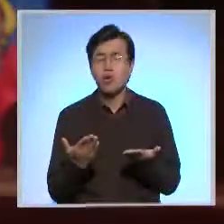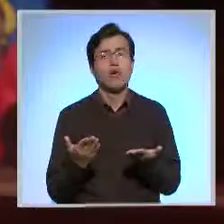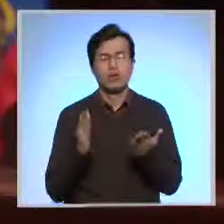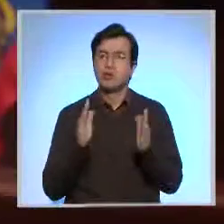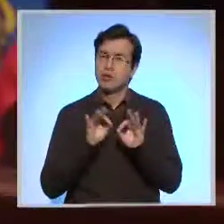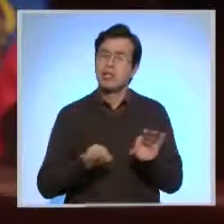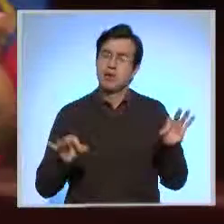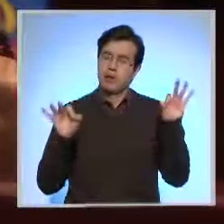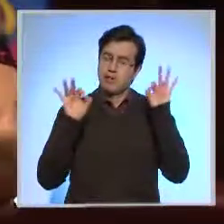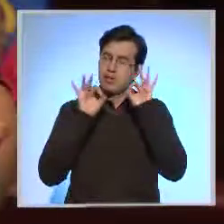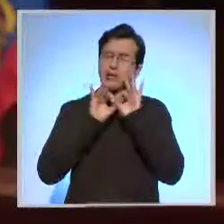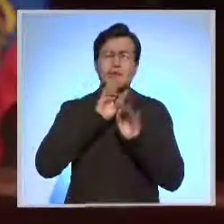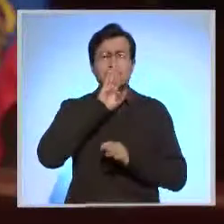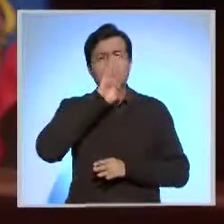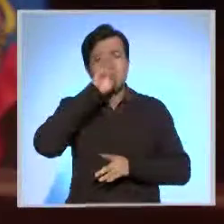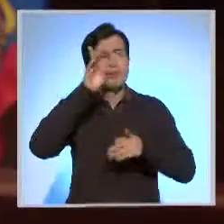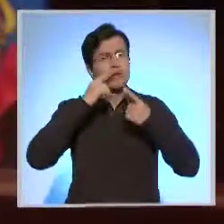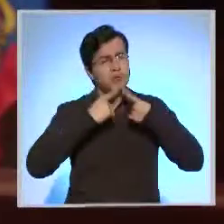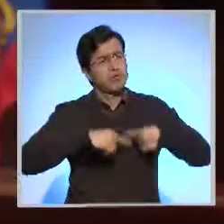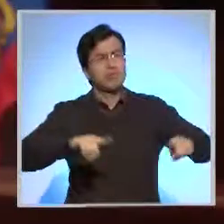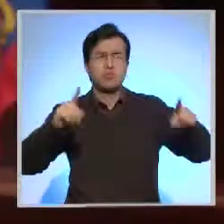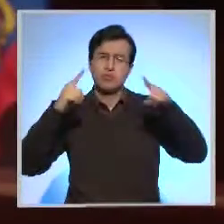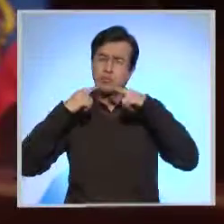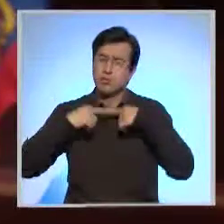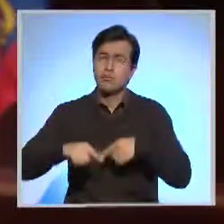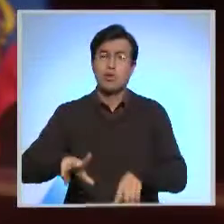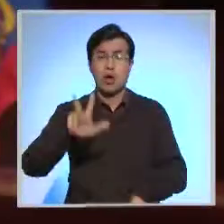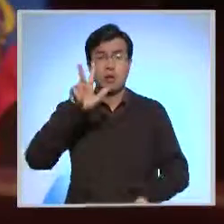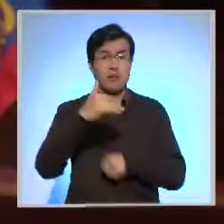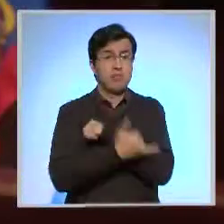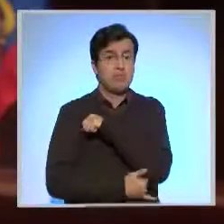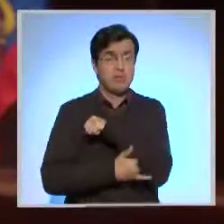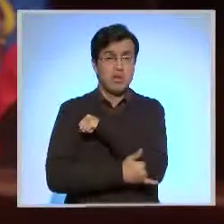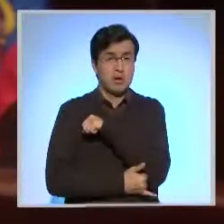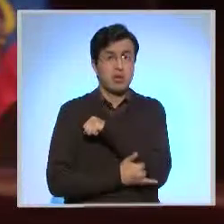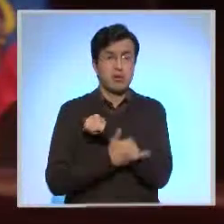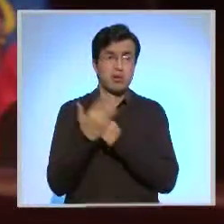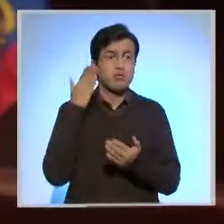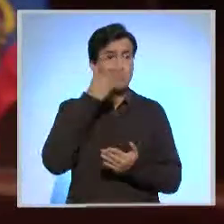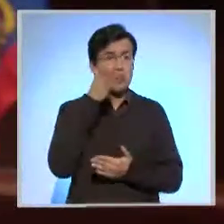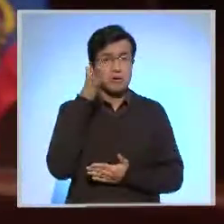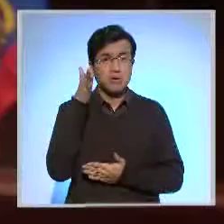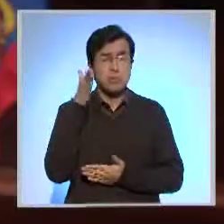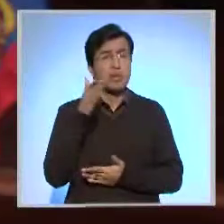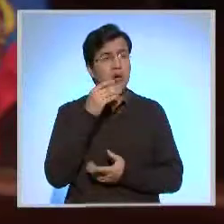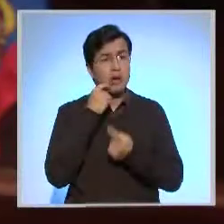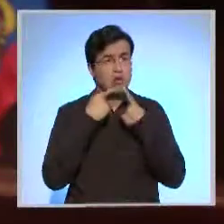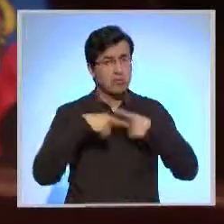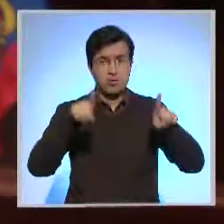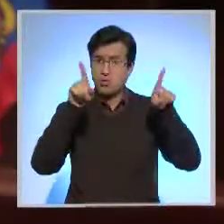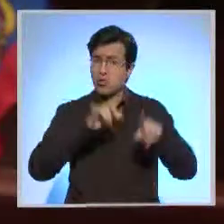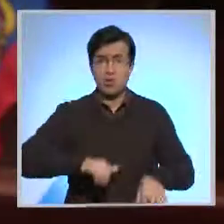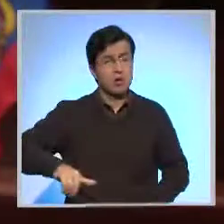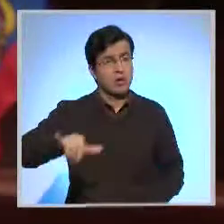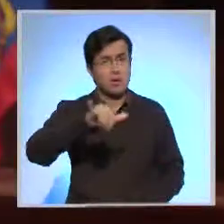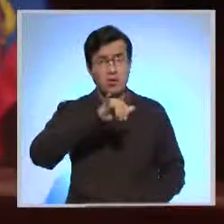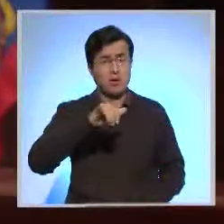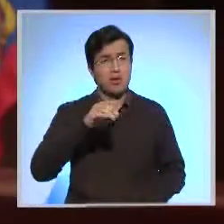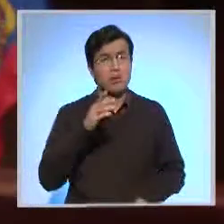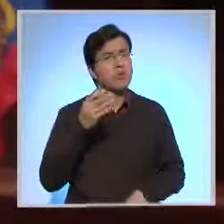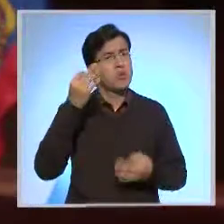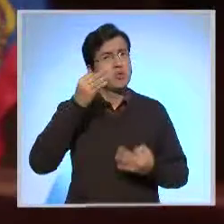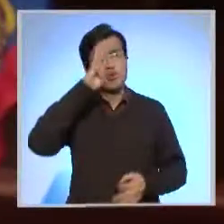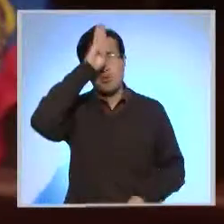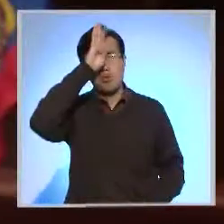permanentemente y ha sido un llamado en los tres países donde donde el estado no ahora yo creo que esos mensajes del